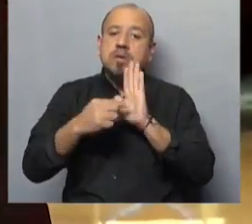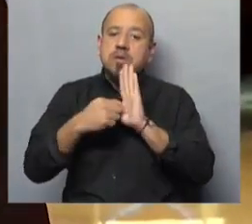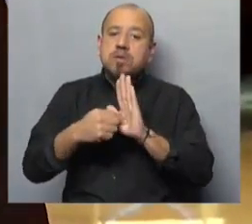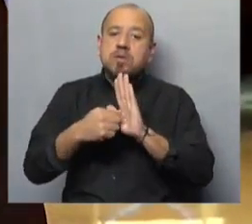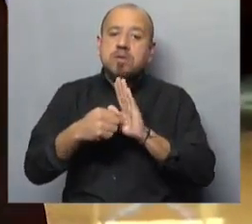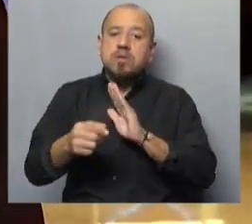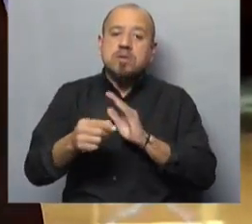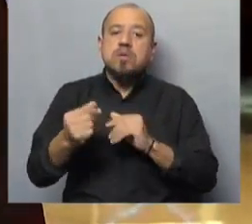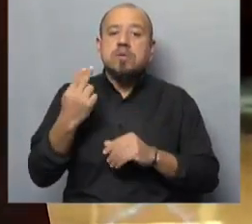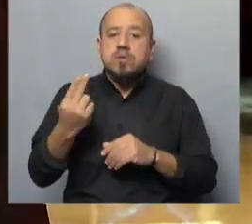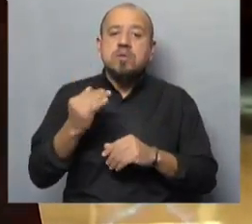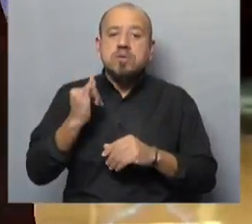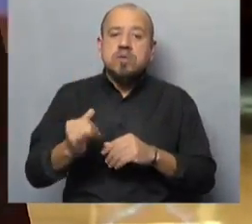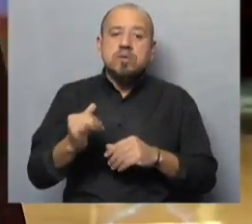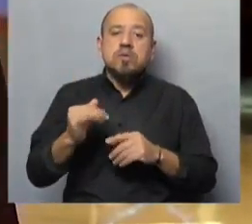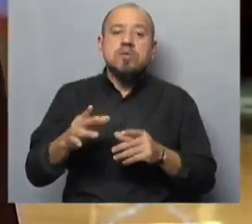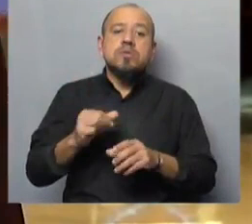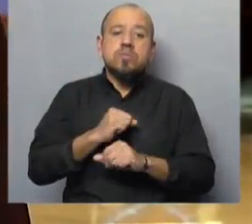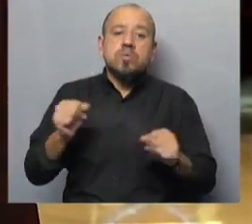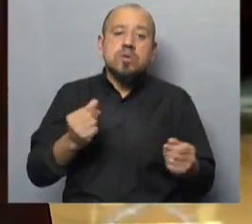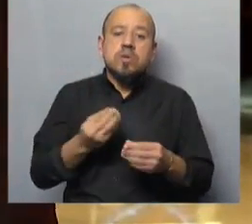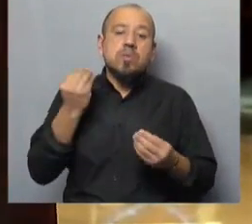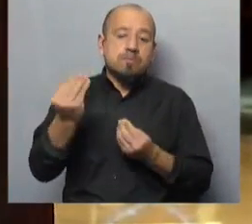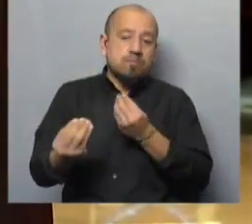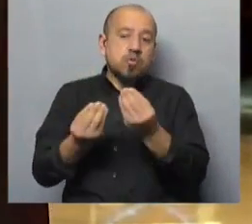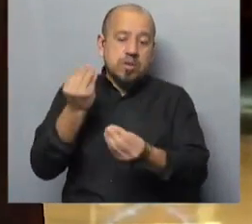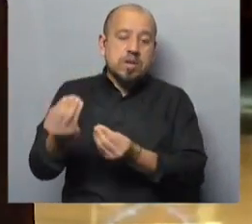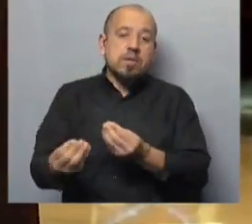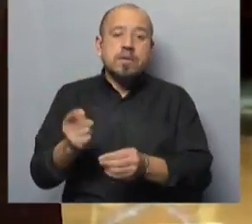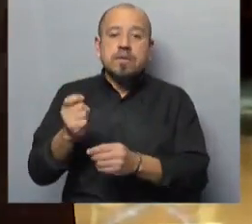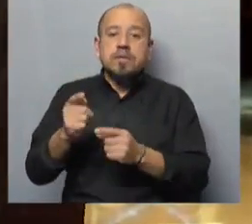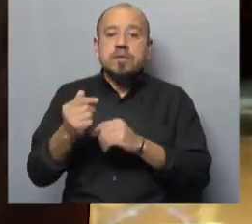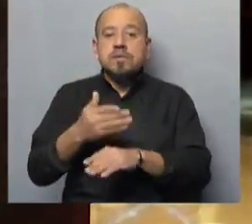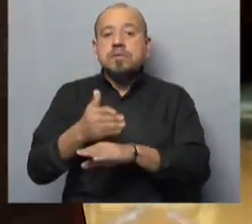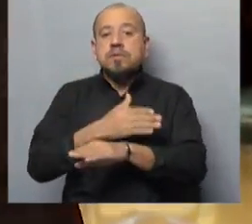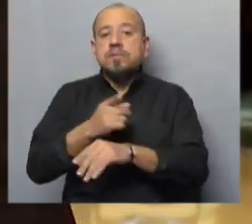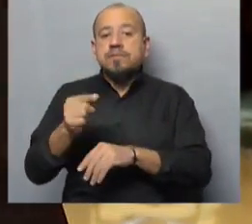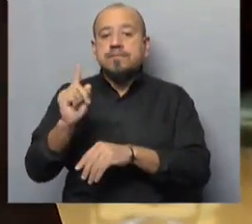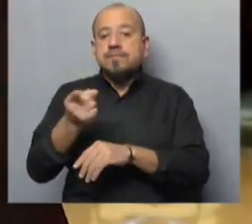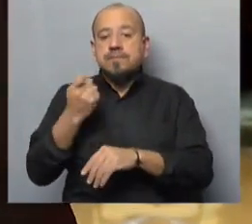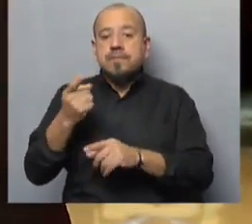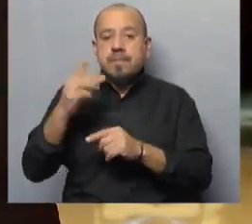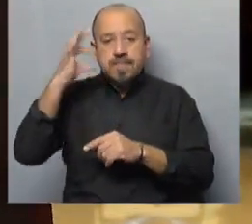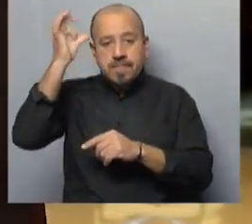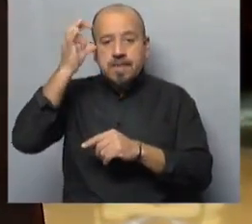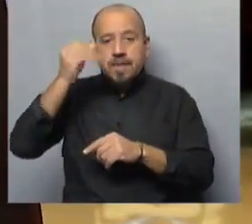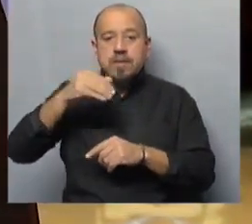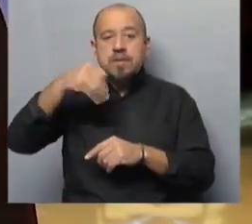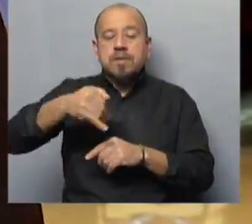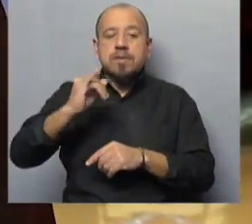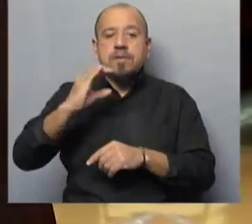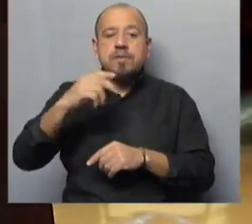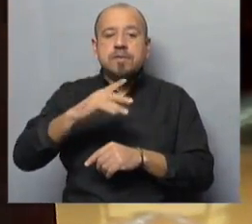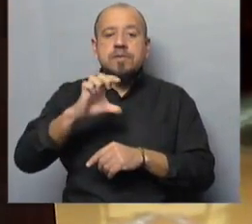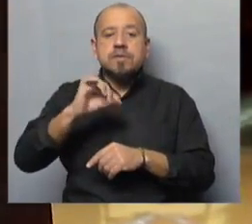habilita a que los parlamentarios puedan hacer postulaciones de hecho en la anterior legislatura el ex senador rafael michelini cuando era senador de la